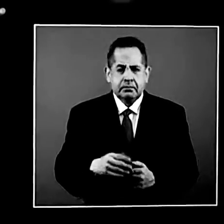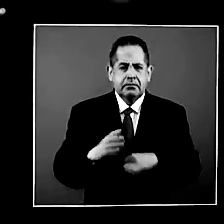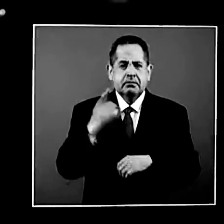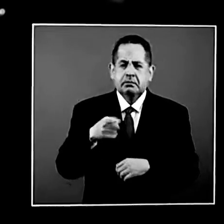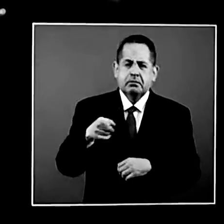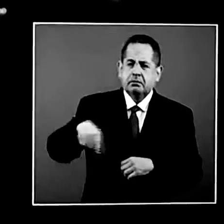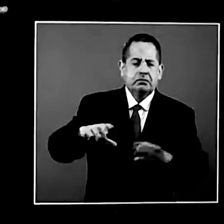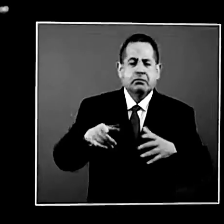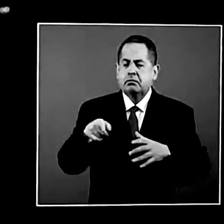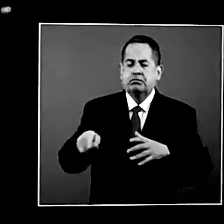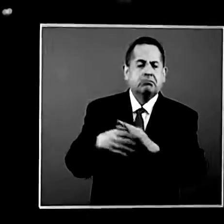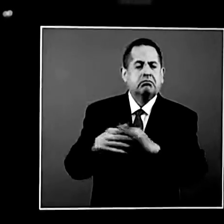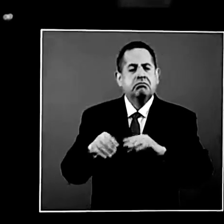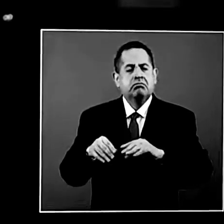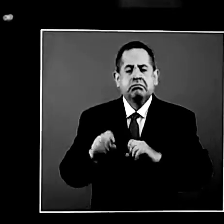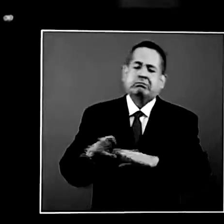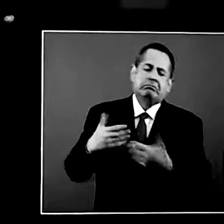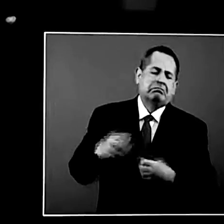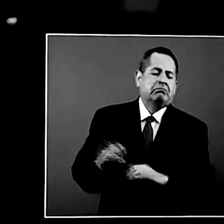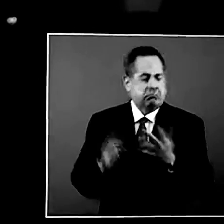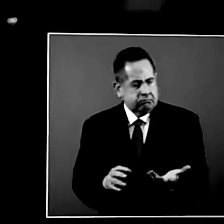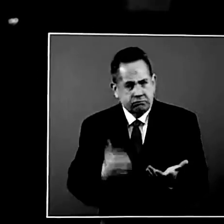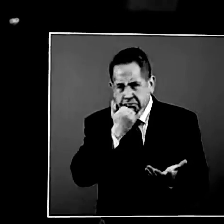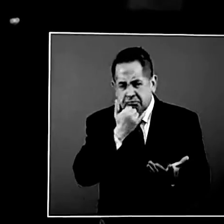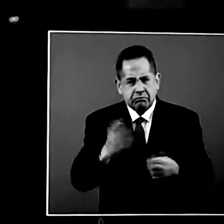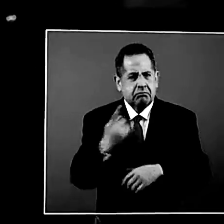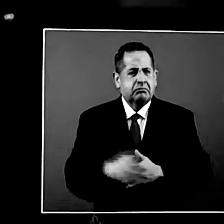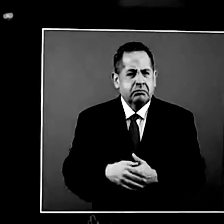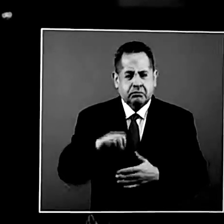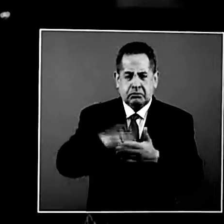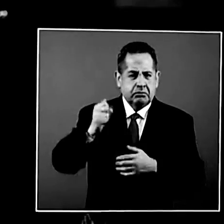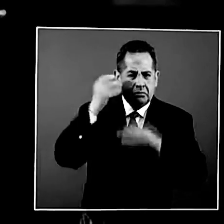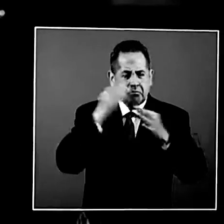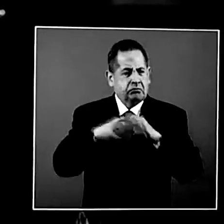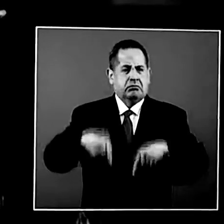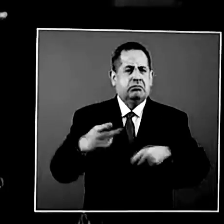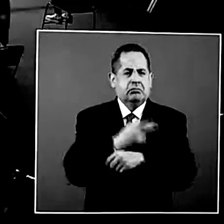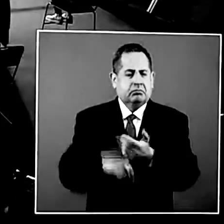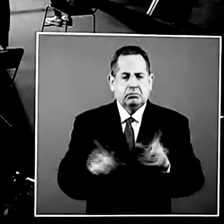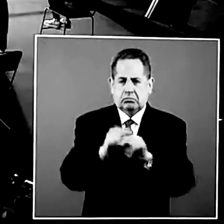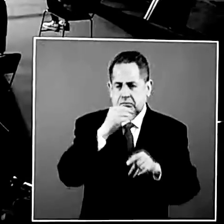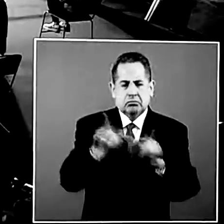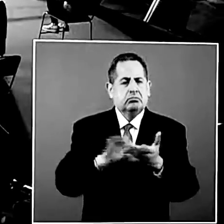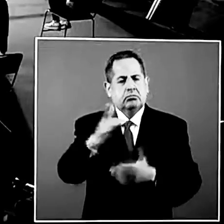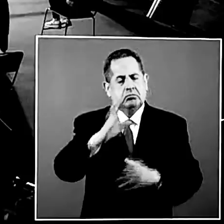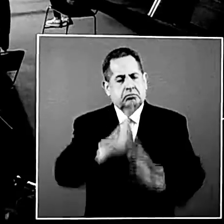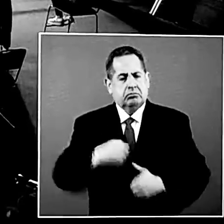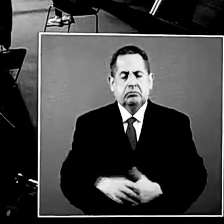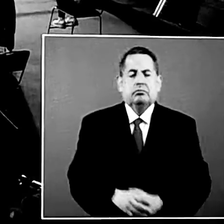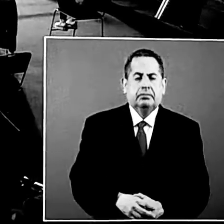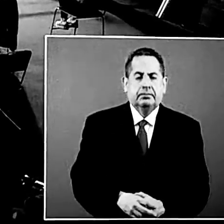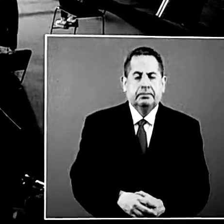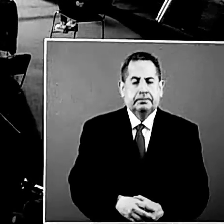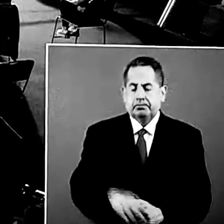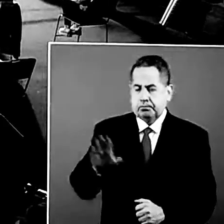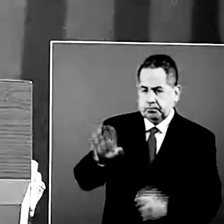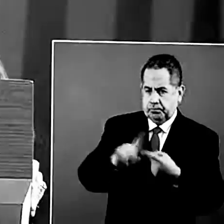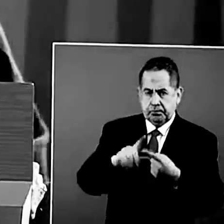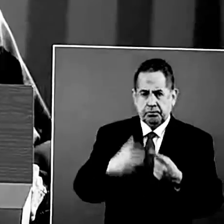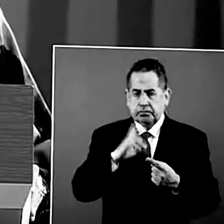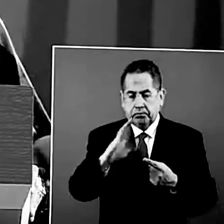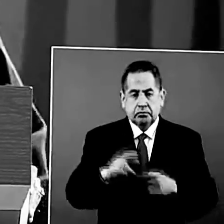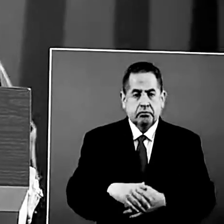qué se permite este tipo de situaciones en algo que es como pues, las conferencias presidenciales? Eso sería todo. Muchísimas gracias por su respuesta. Lo primero que